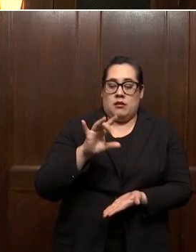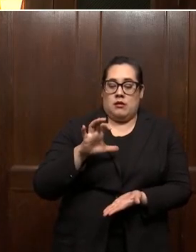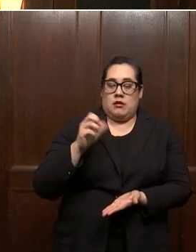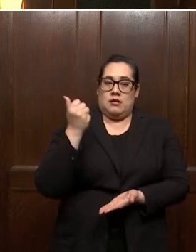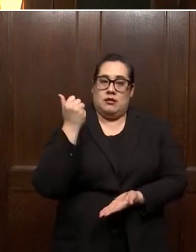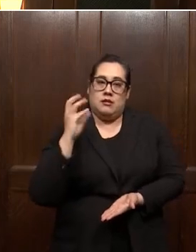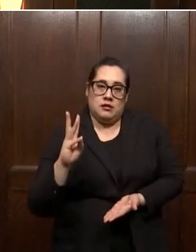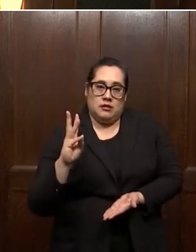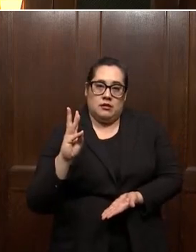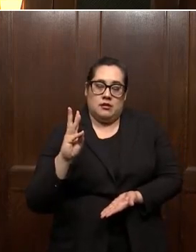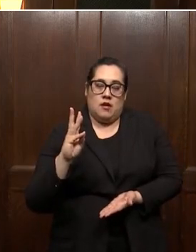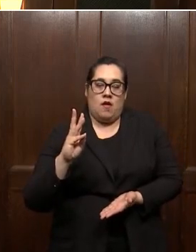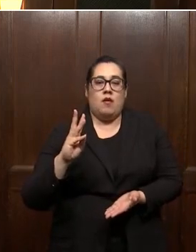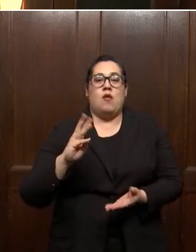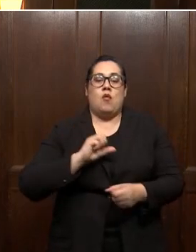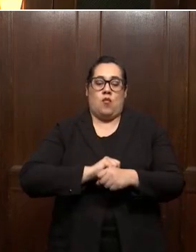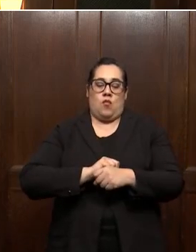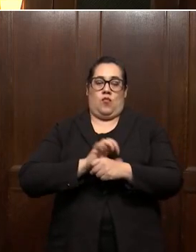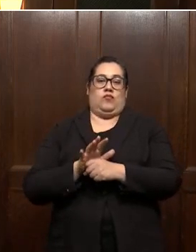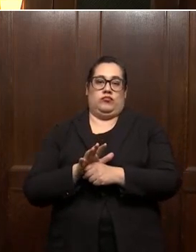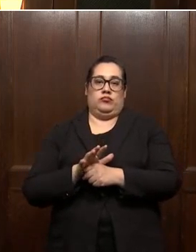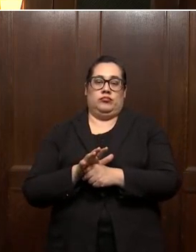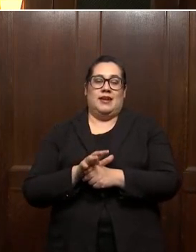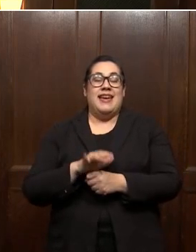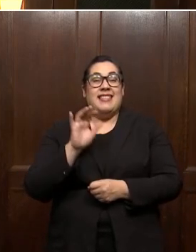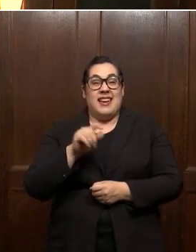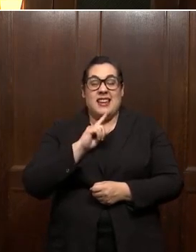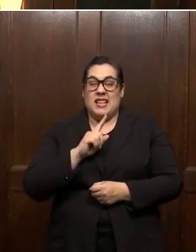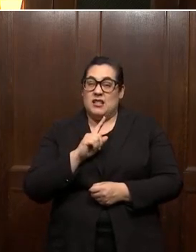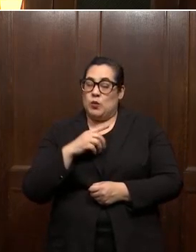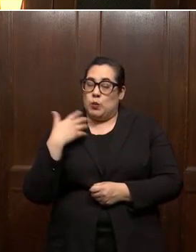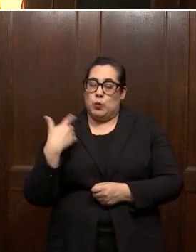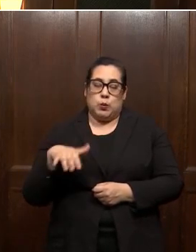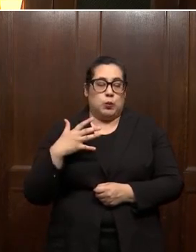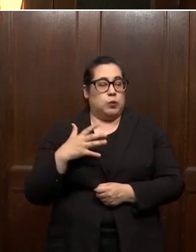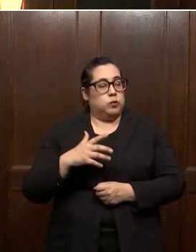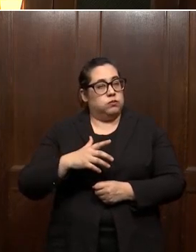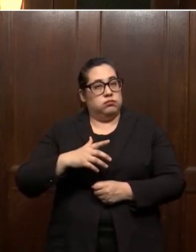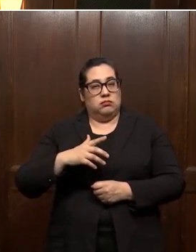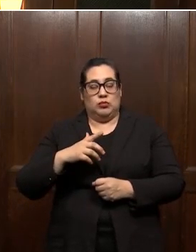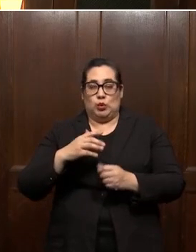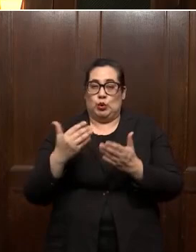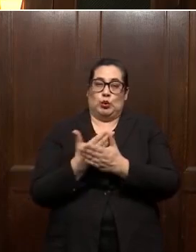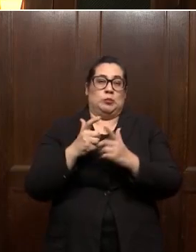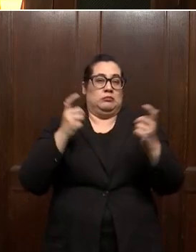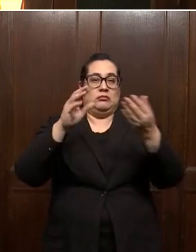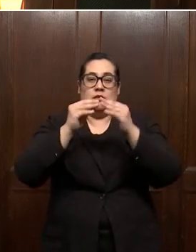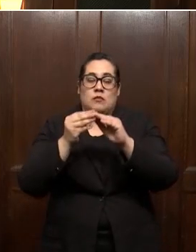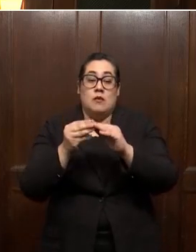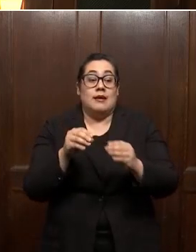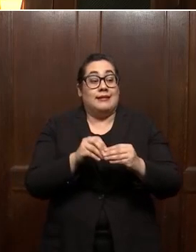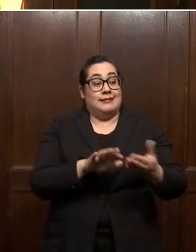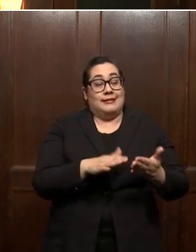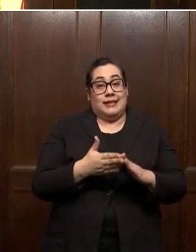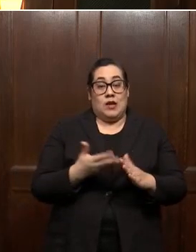13,816 casos de COVID-19. Es un nuevo récord. En la ciudad